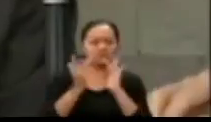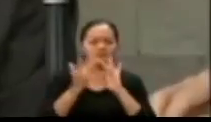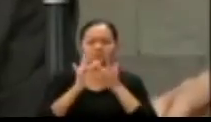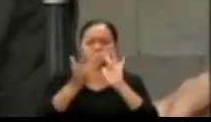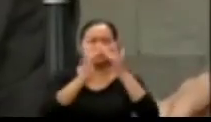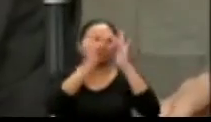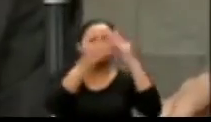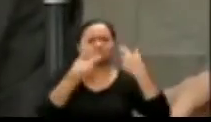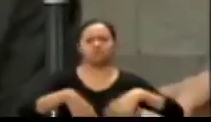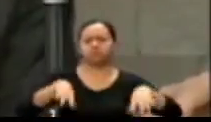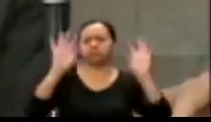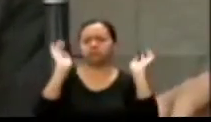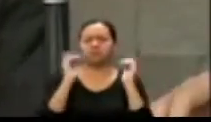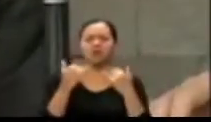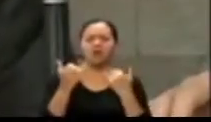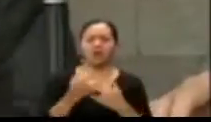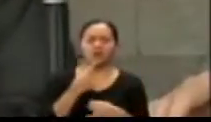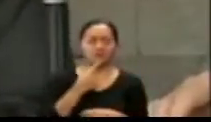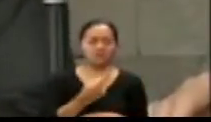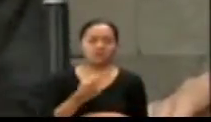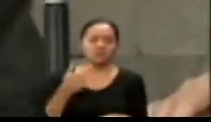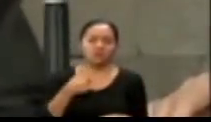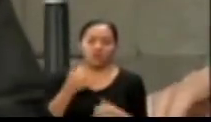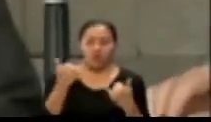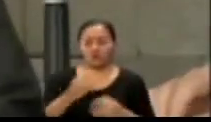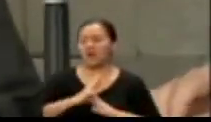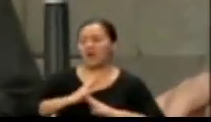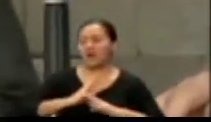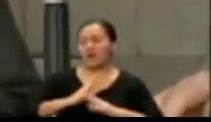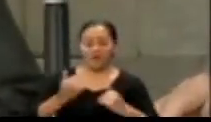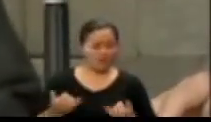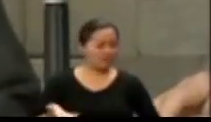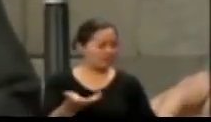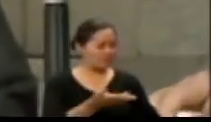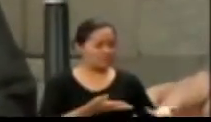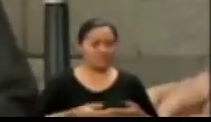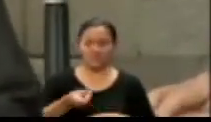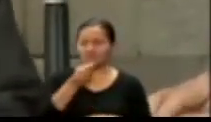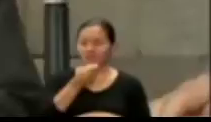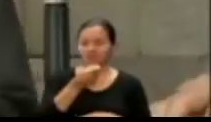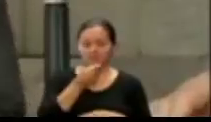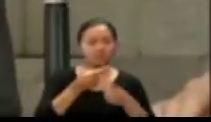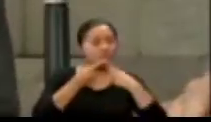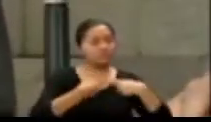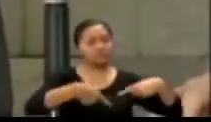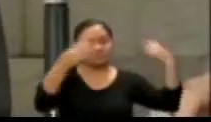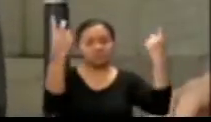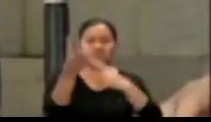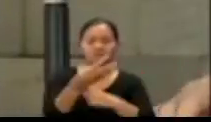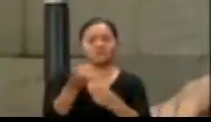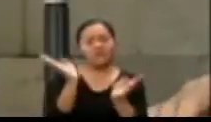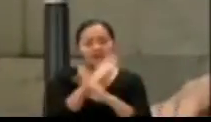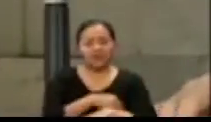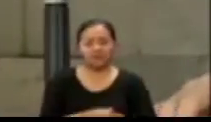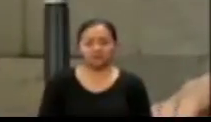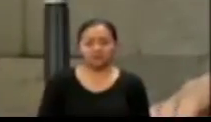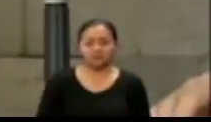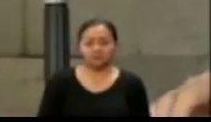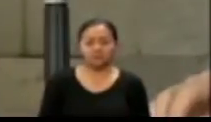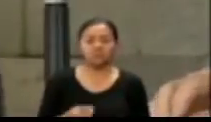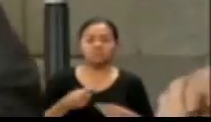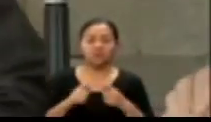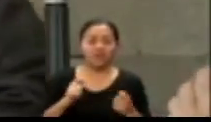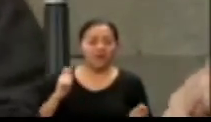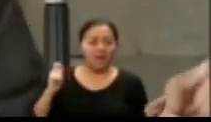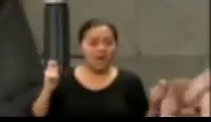estamos diciendo ahora lo vamos a poner en la red y podemos llegar a millones de personas de forma totalmente gratuita. Obviamente, los cambios necesitan un